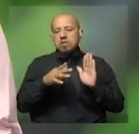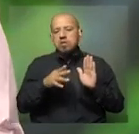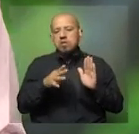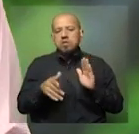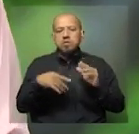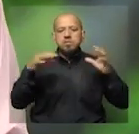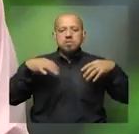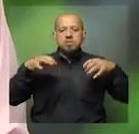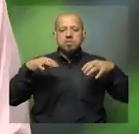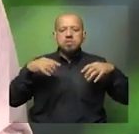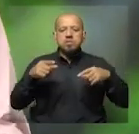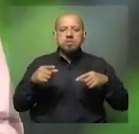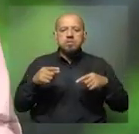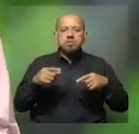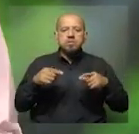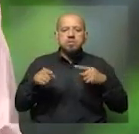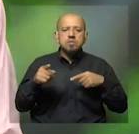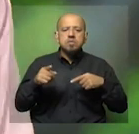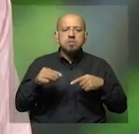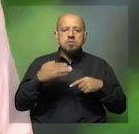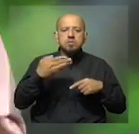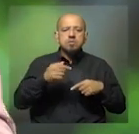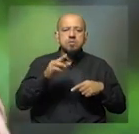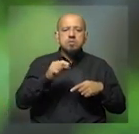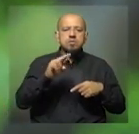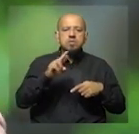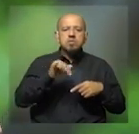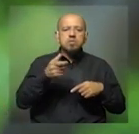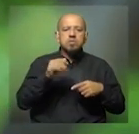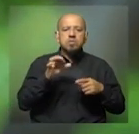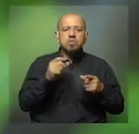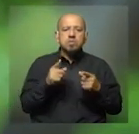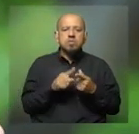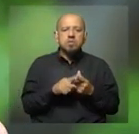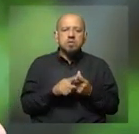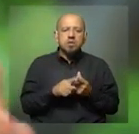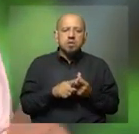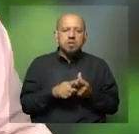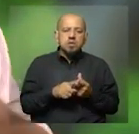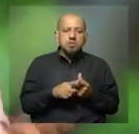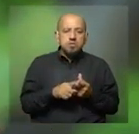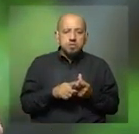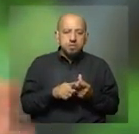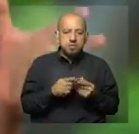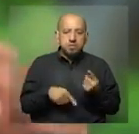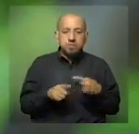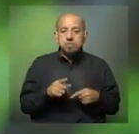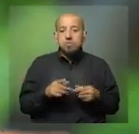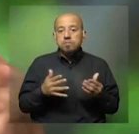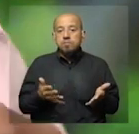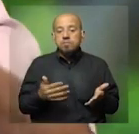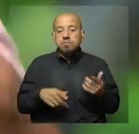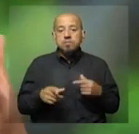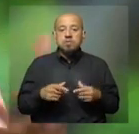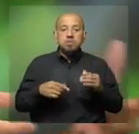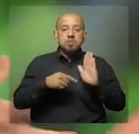de la estación, experimental de Niña de las Brujas, la estación meteorológica de la estación experimental de Niña de las Brujas, que nos da la pauta de que para el sur del